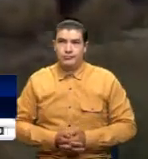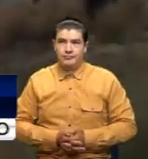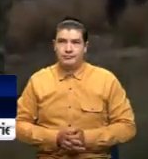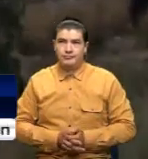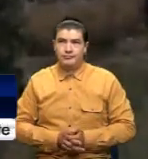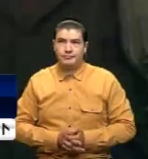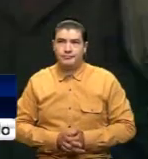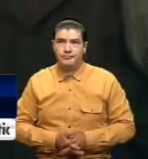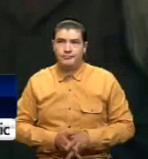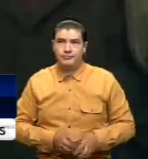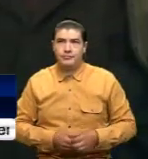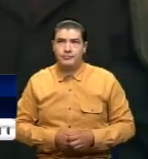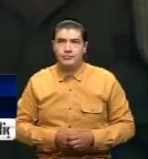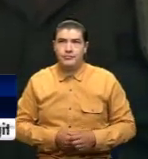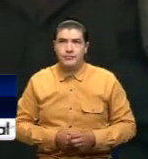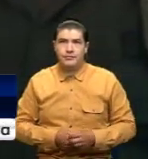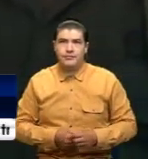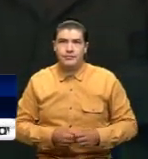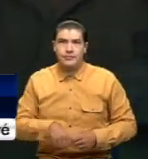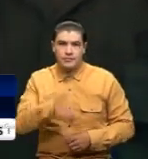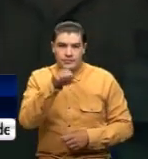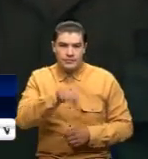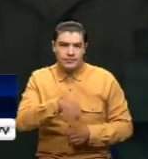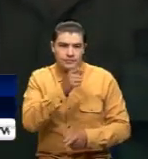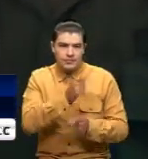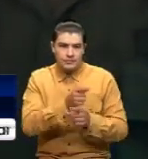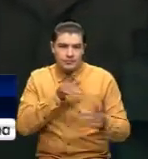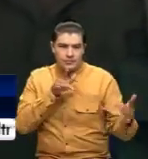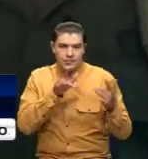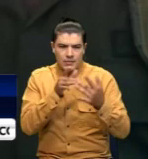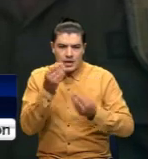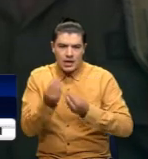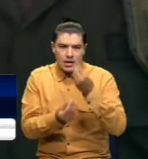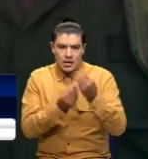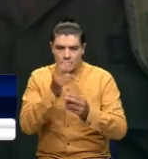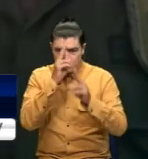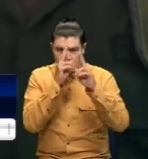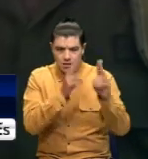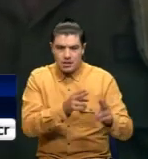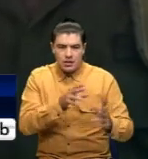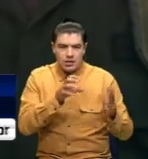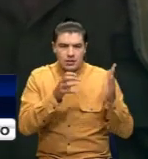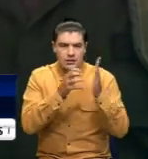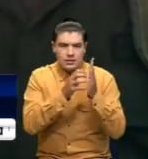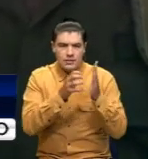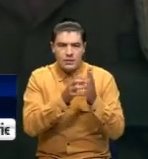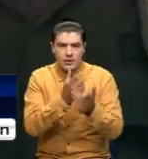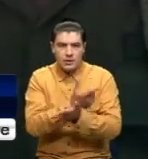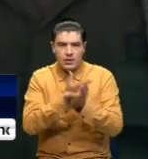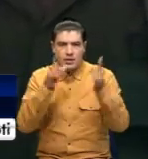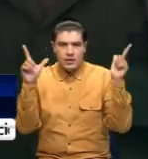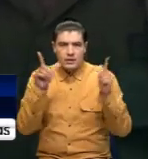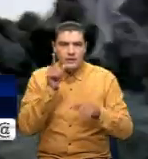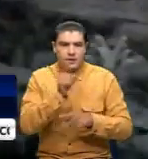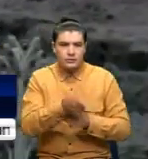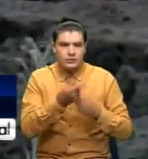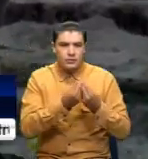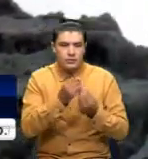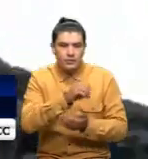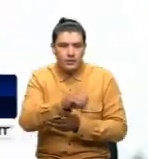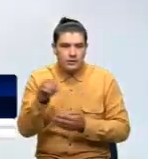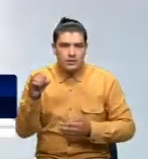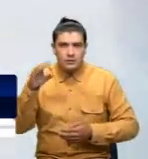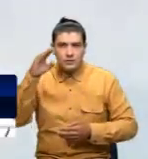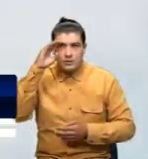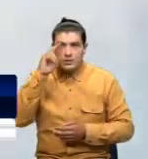del país es propicio hacer este homenaje como símbolo de libertad a nuestros compañeros policías